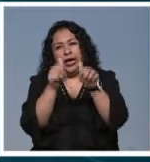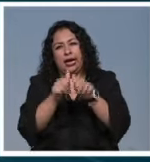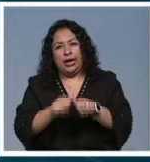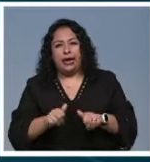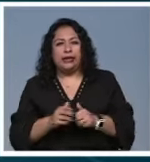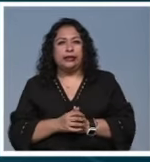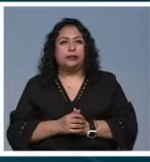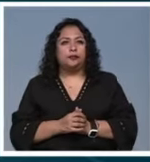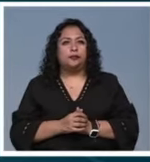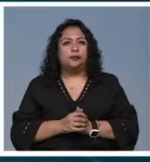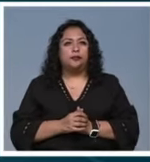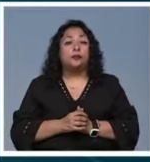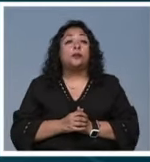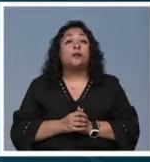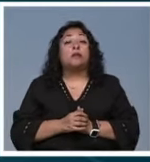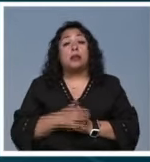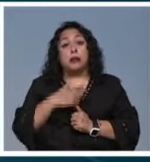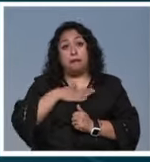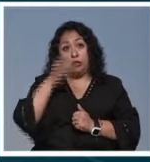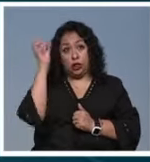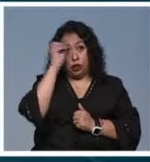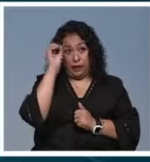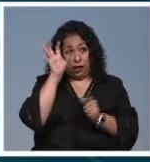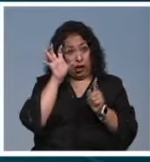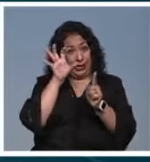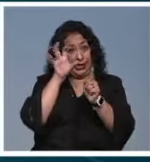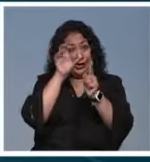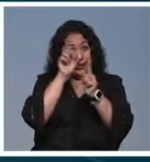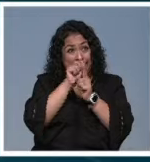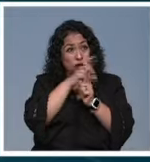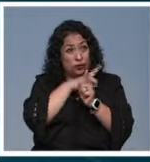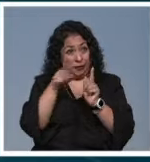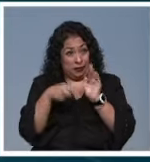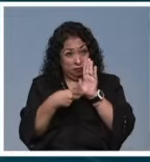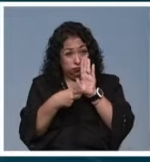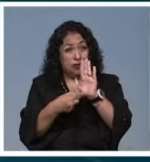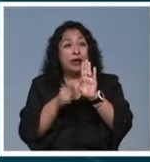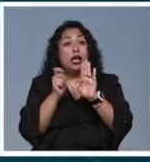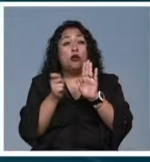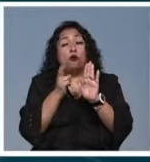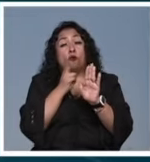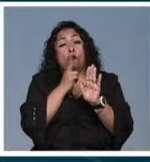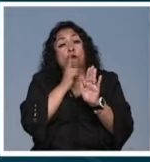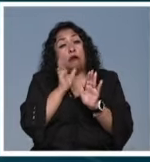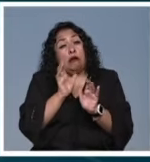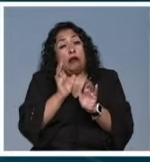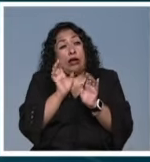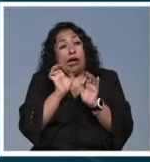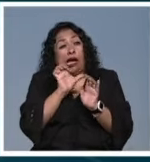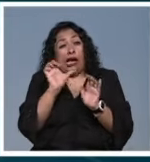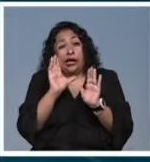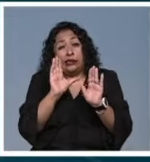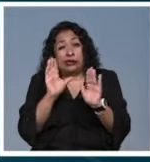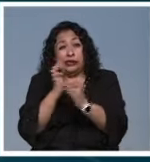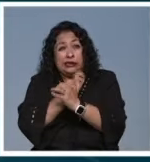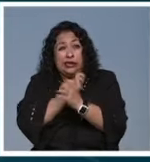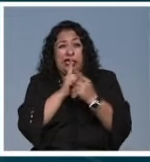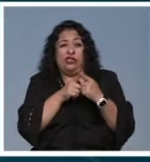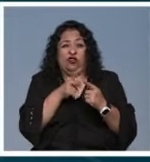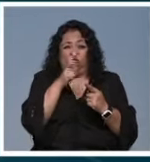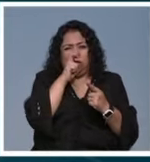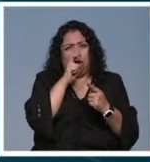artísticas. Creo que los retos que deben ponerse sobre la mesa, por un lado, es preservar esta educación que combina el rigor